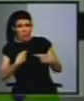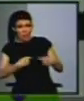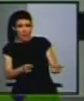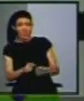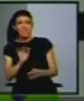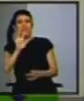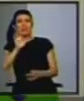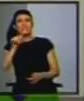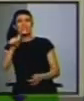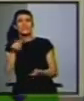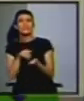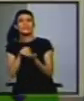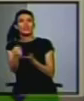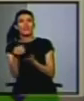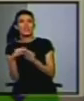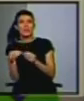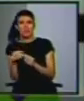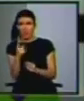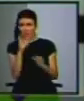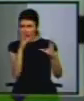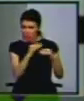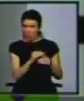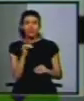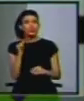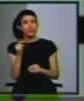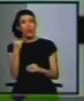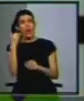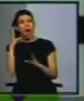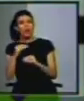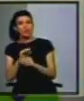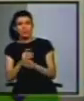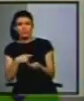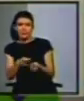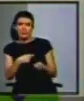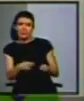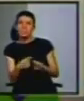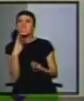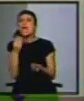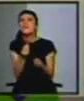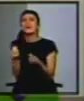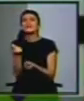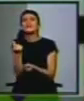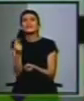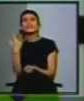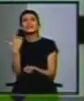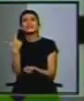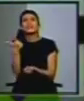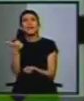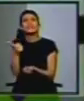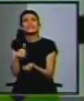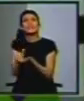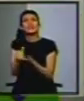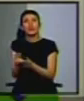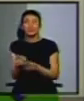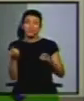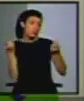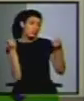¿Así? ¿En una noche? En una noche. ¿Qué pasó con esos 56 millones? Se perdieron. ¿Cómo llega a su casa